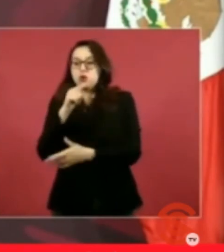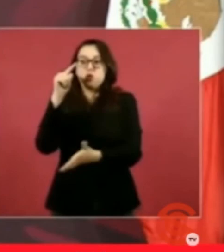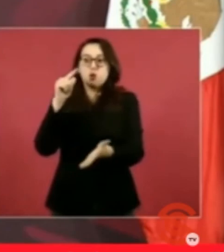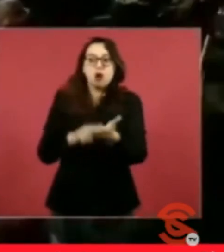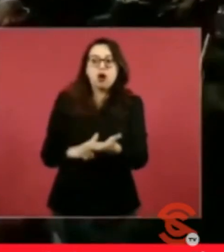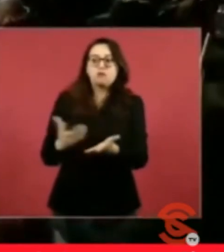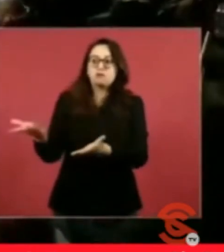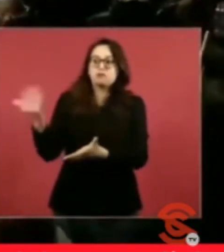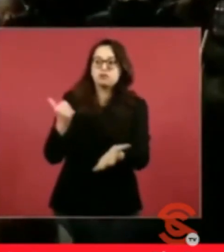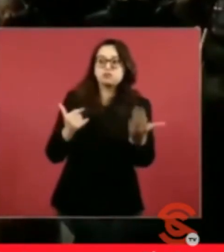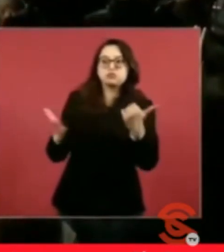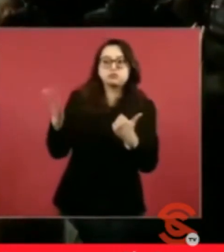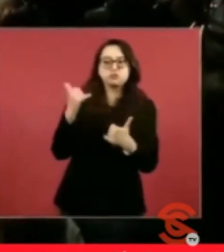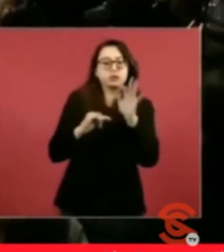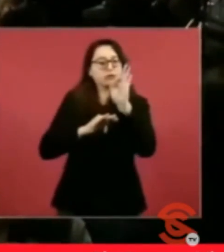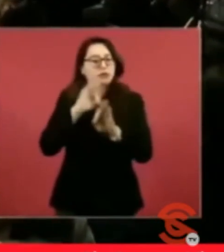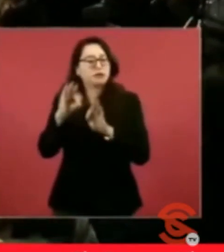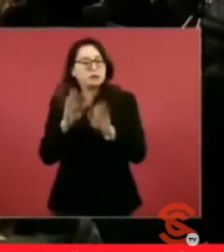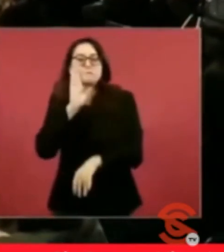a los forasteros.